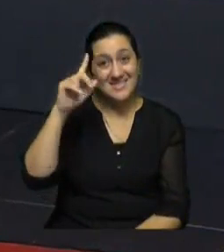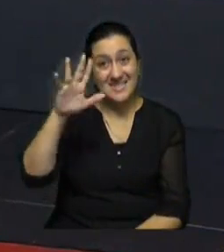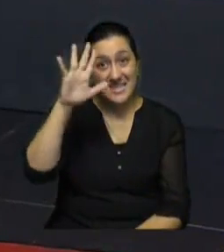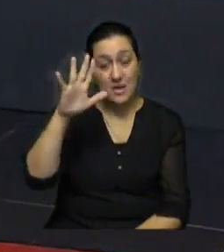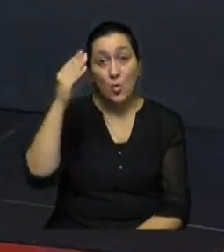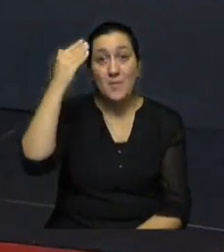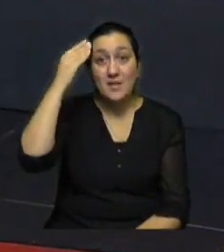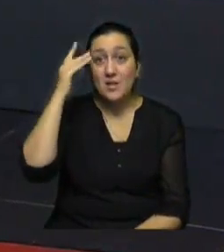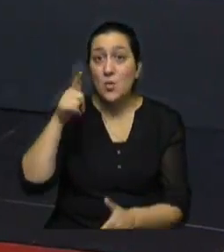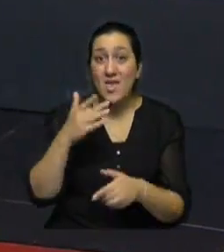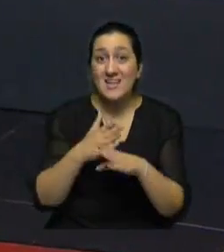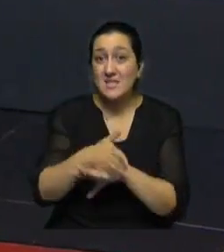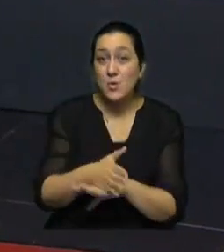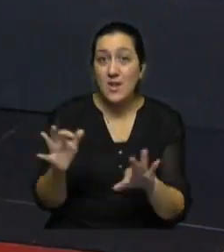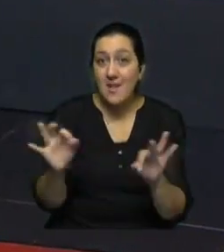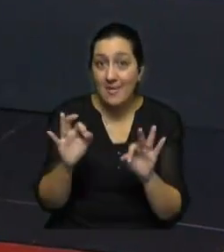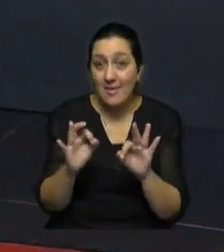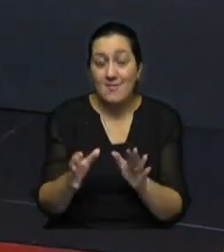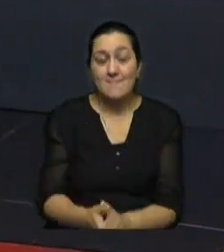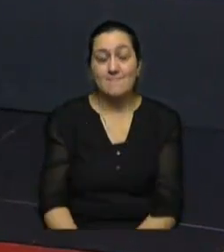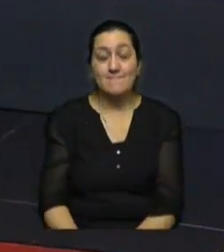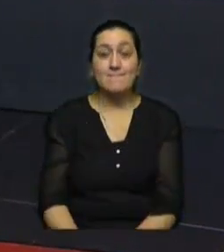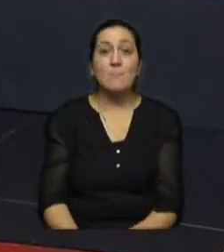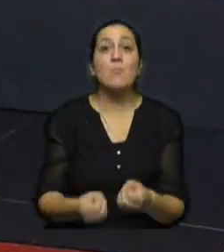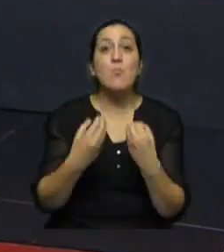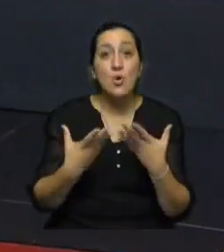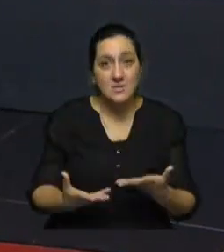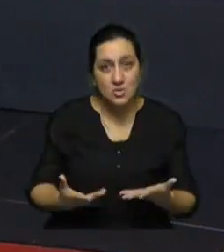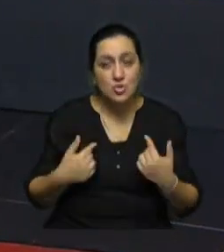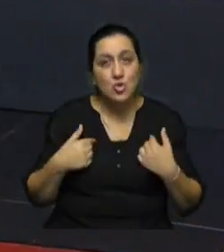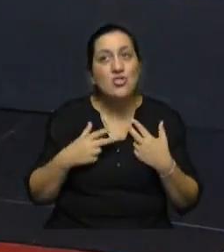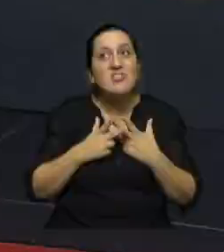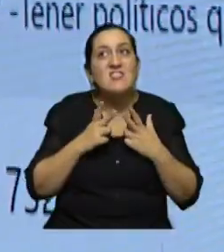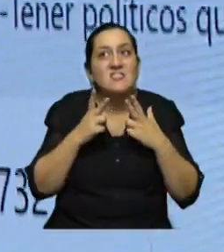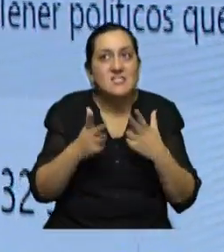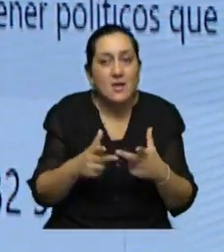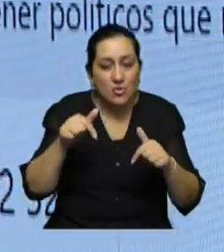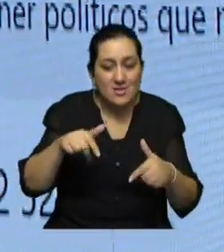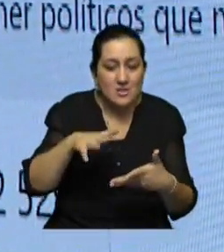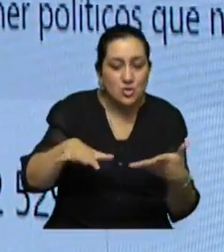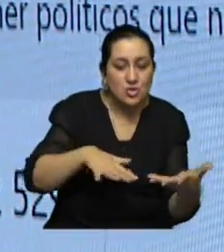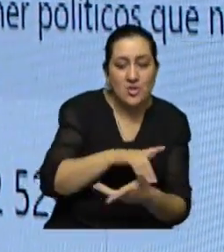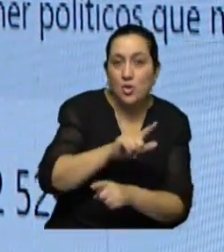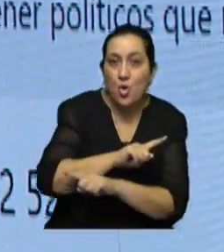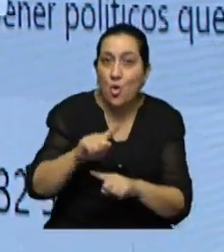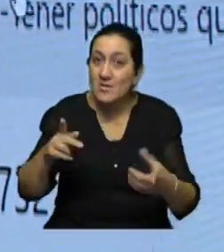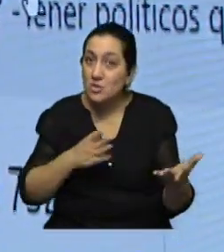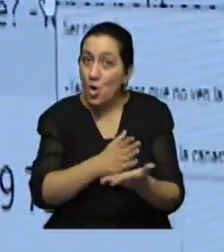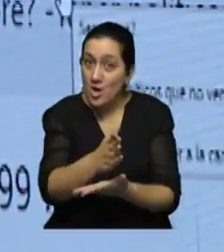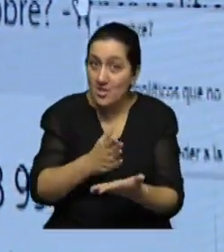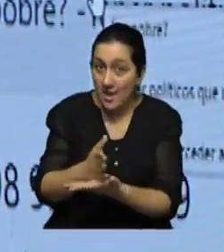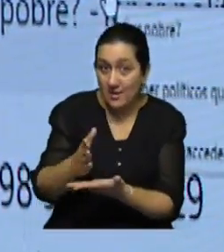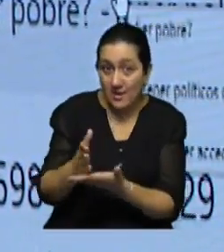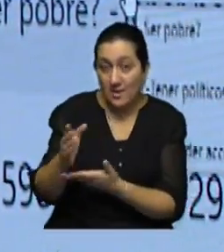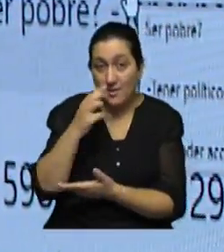acceso a nada porque no lo hay. Exacto. Por eso también yo decía, cuando decimos esta sociedad no es solidaria, por más que hay muchos uruguayos